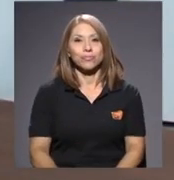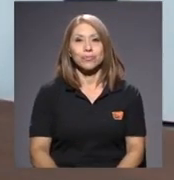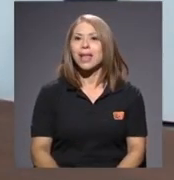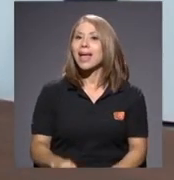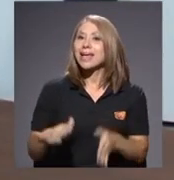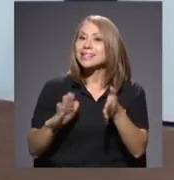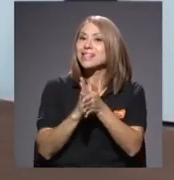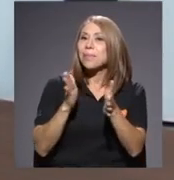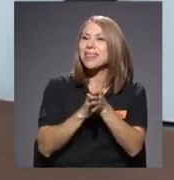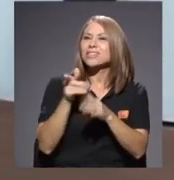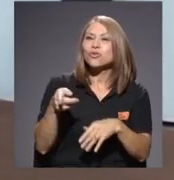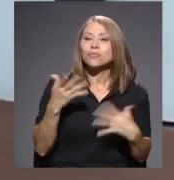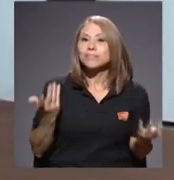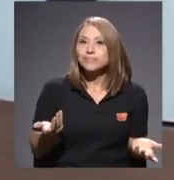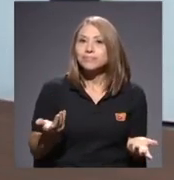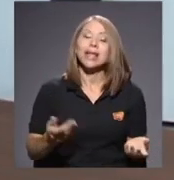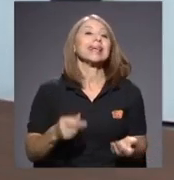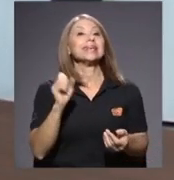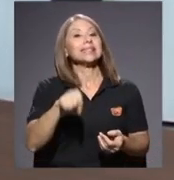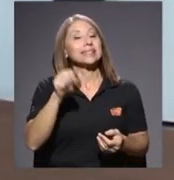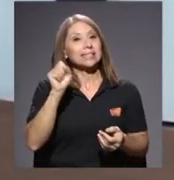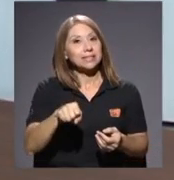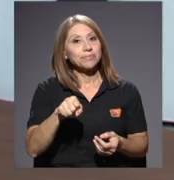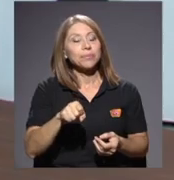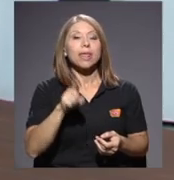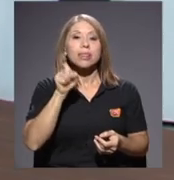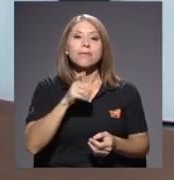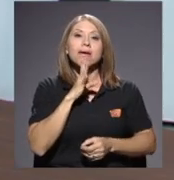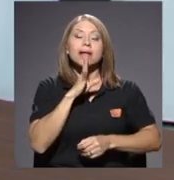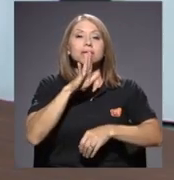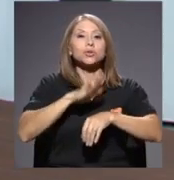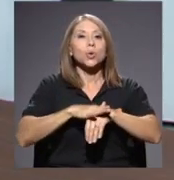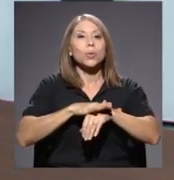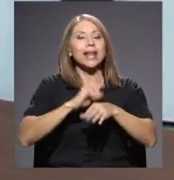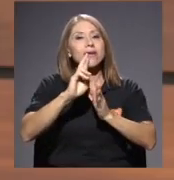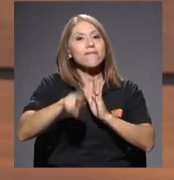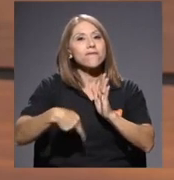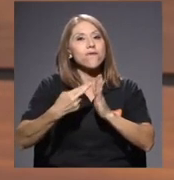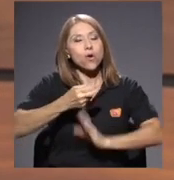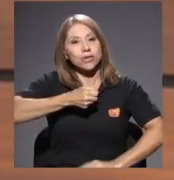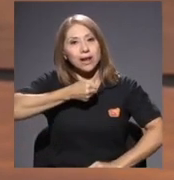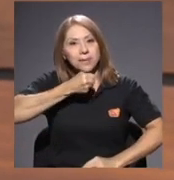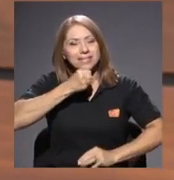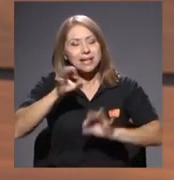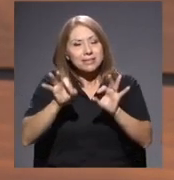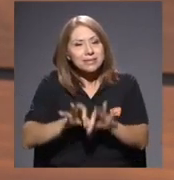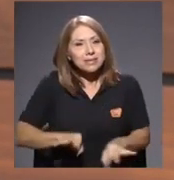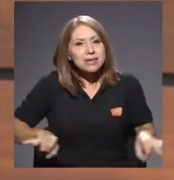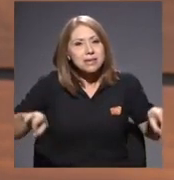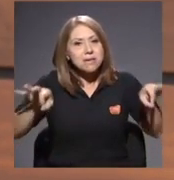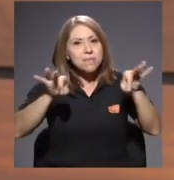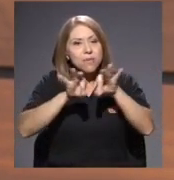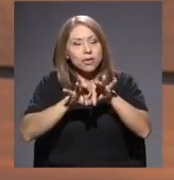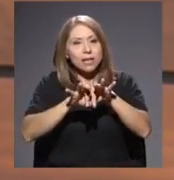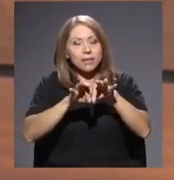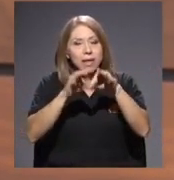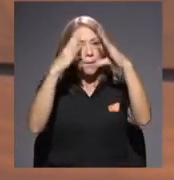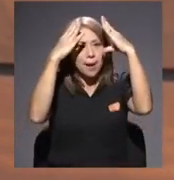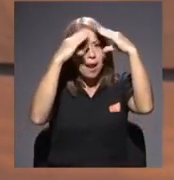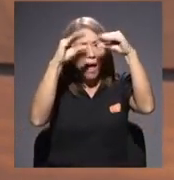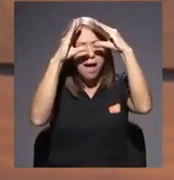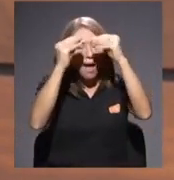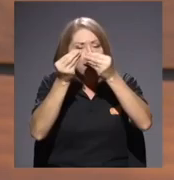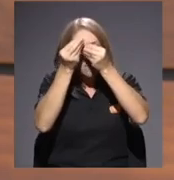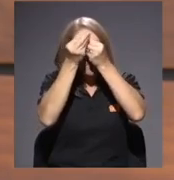Sí, a mí me parece central acá resaltar lo importante que es el papel de la prensa. en informar a la ciudadanía y en colocar una